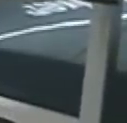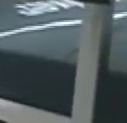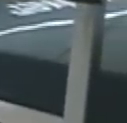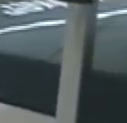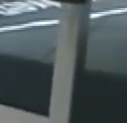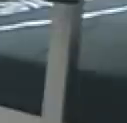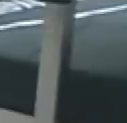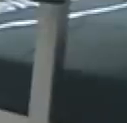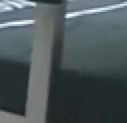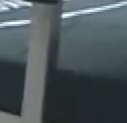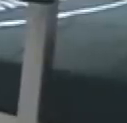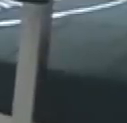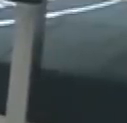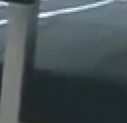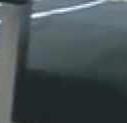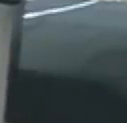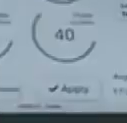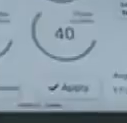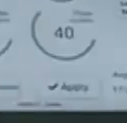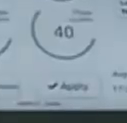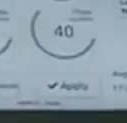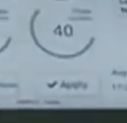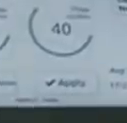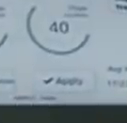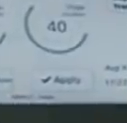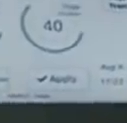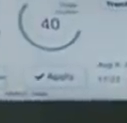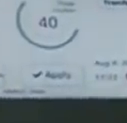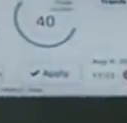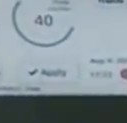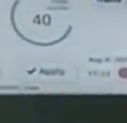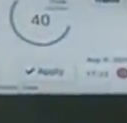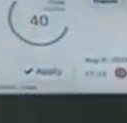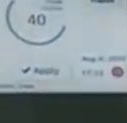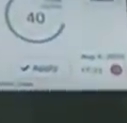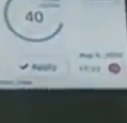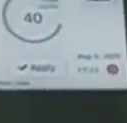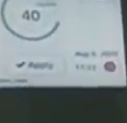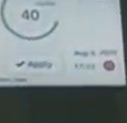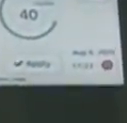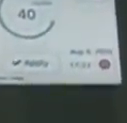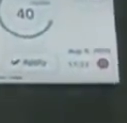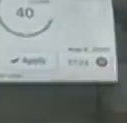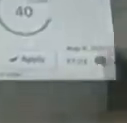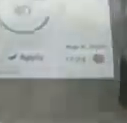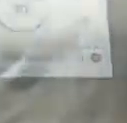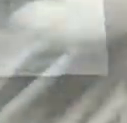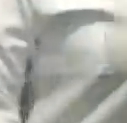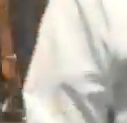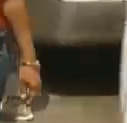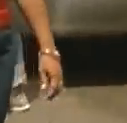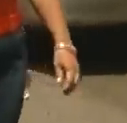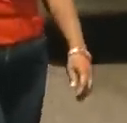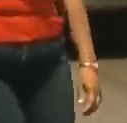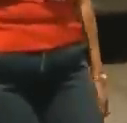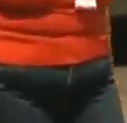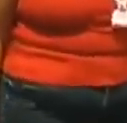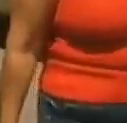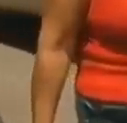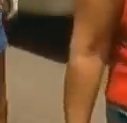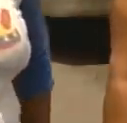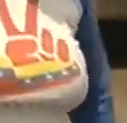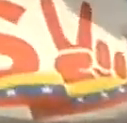pandemia desconocida mientras la ciencia se ocupaba de descubrir cómo combatirla el reporte de